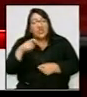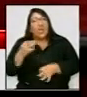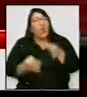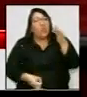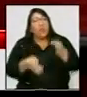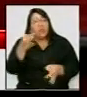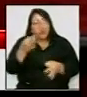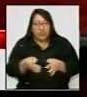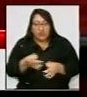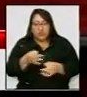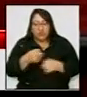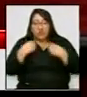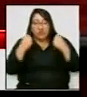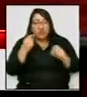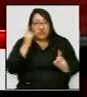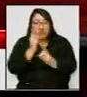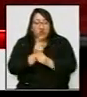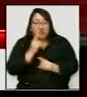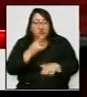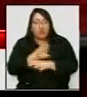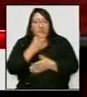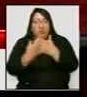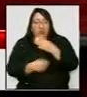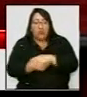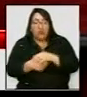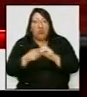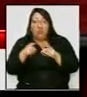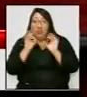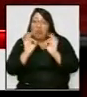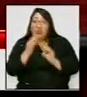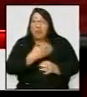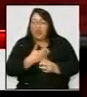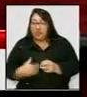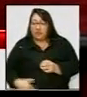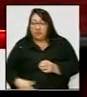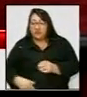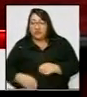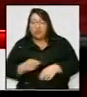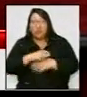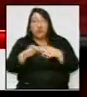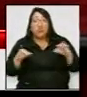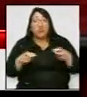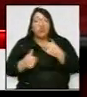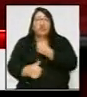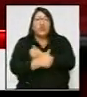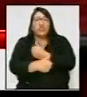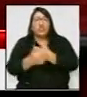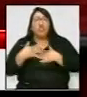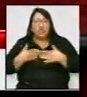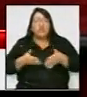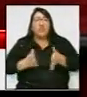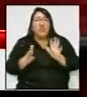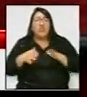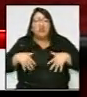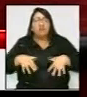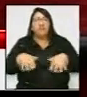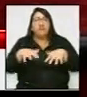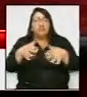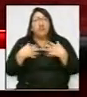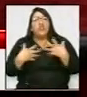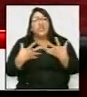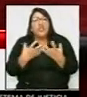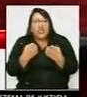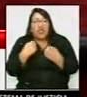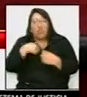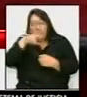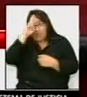justicia, una lucha frontal contra la corrupción. Y presidente, el pueblo ayacuchano, con quienes yo salí a movilizarme, porque sí quiero una